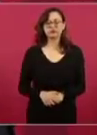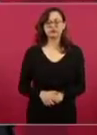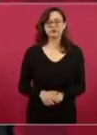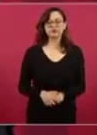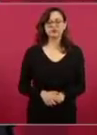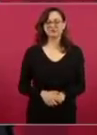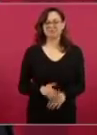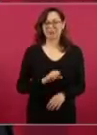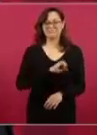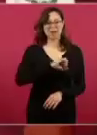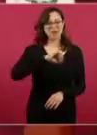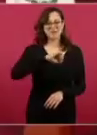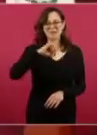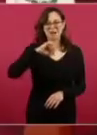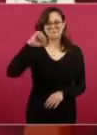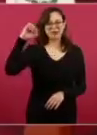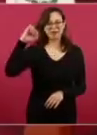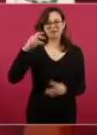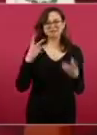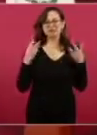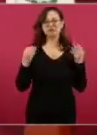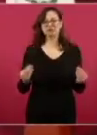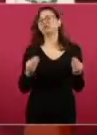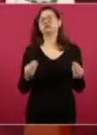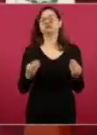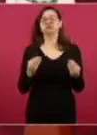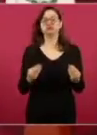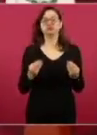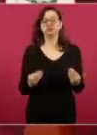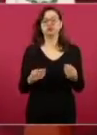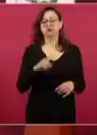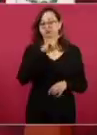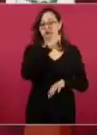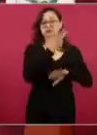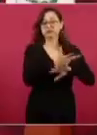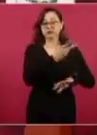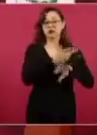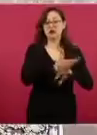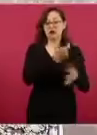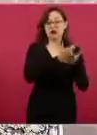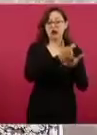está muy alto, cuesta más la gasolina en Estados Unidos